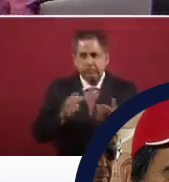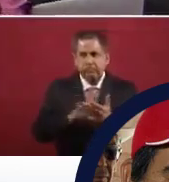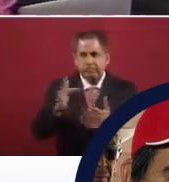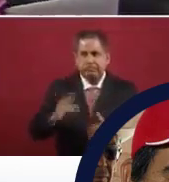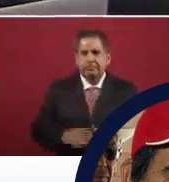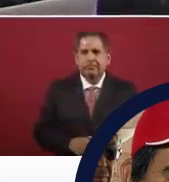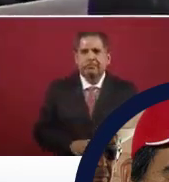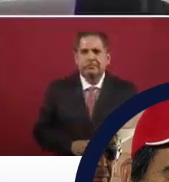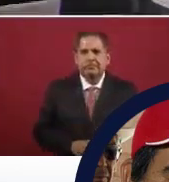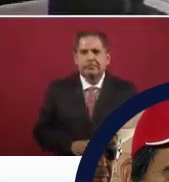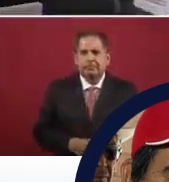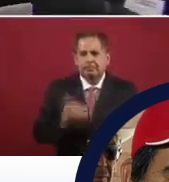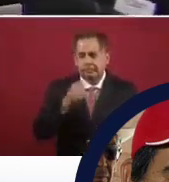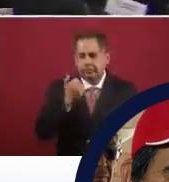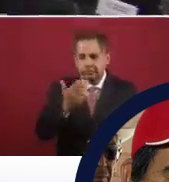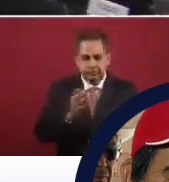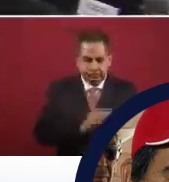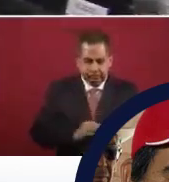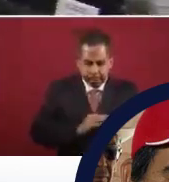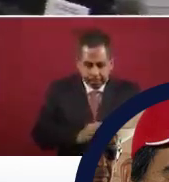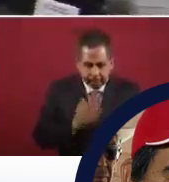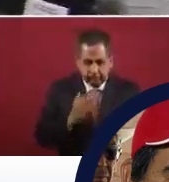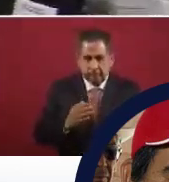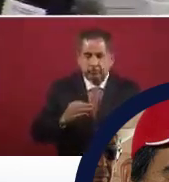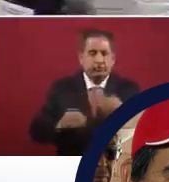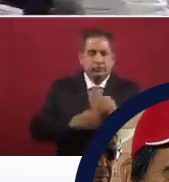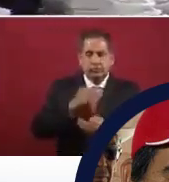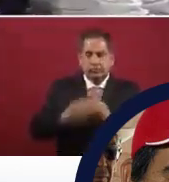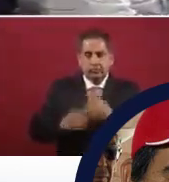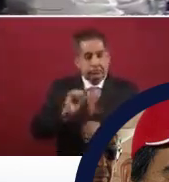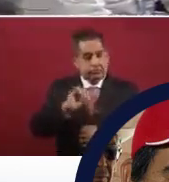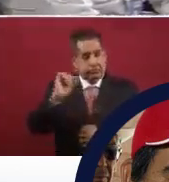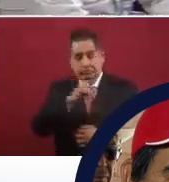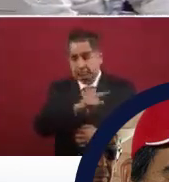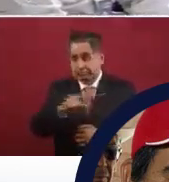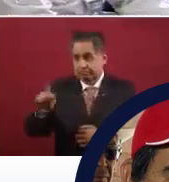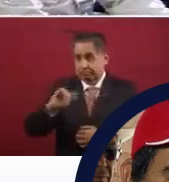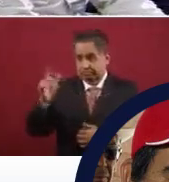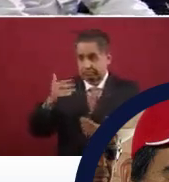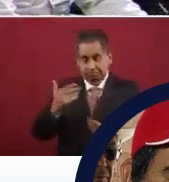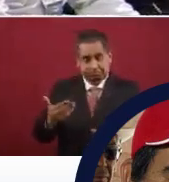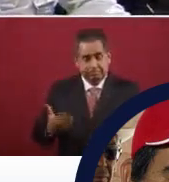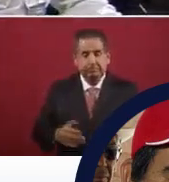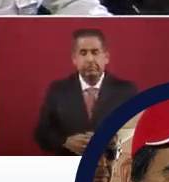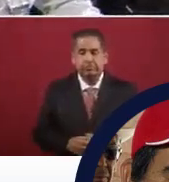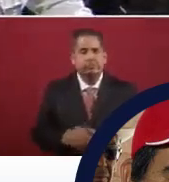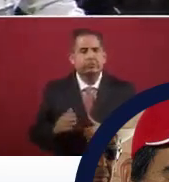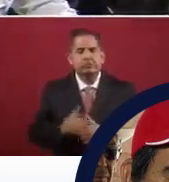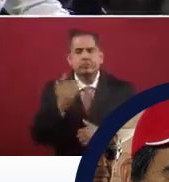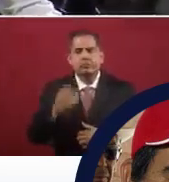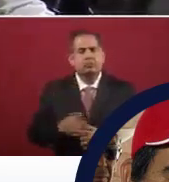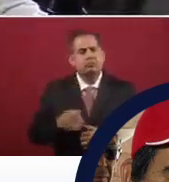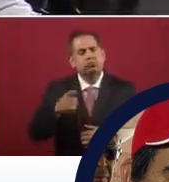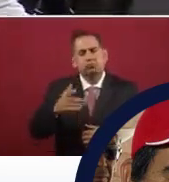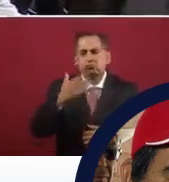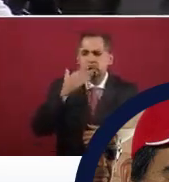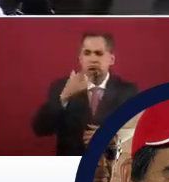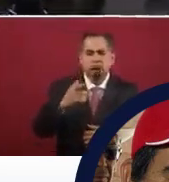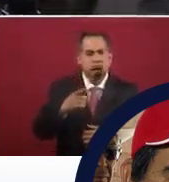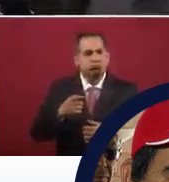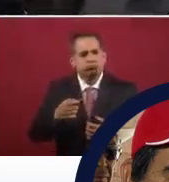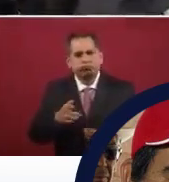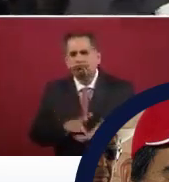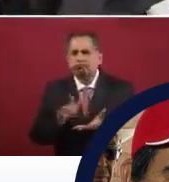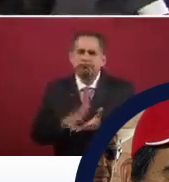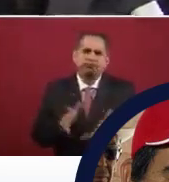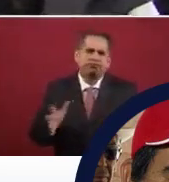Pues nosotros le decimos que no, claro que estamos de acuerdo con el desarrollo, claro que estamos interesados en que haya desarrollo y que haya